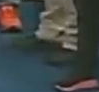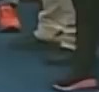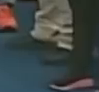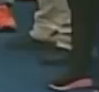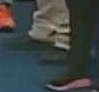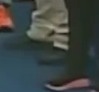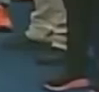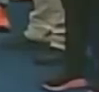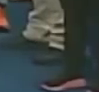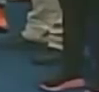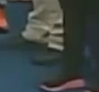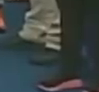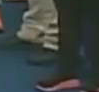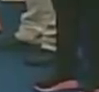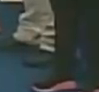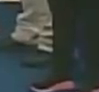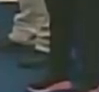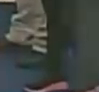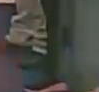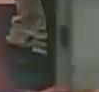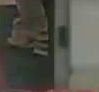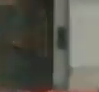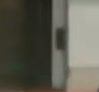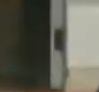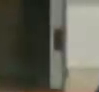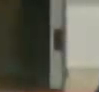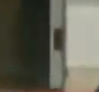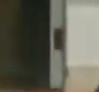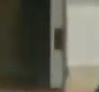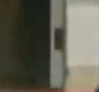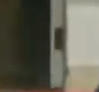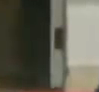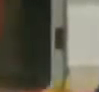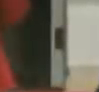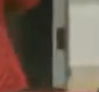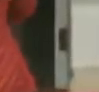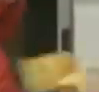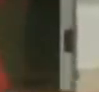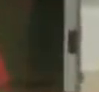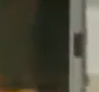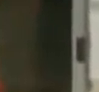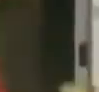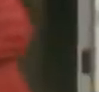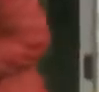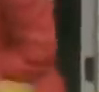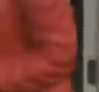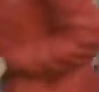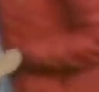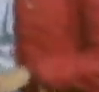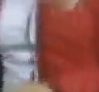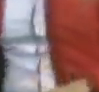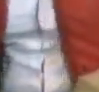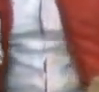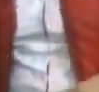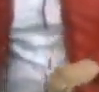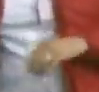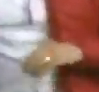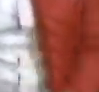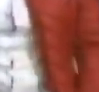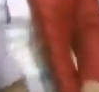que renazca la fe, la verdad y el bolivarianismo, así ha llamado el presidente Nicolás Maduro.